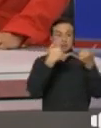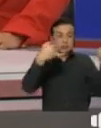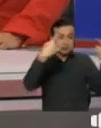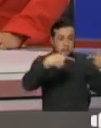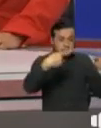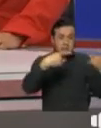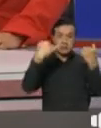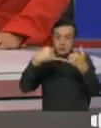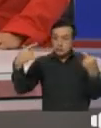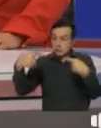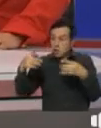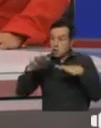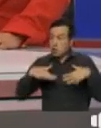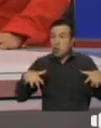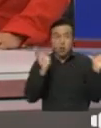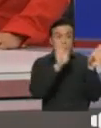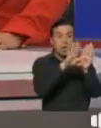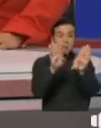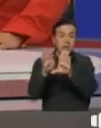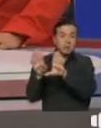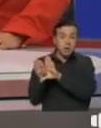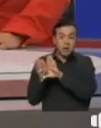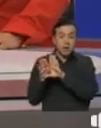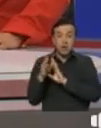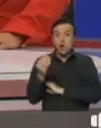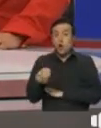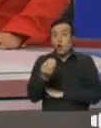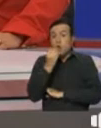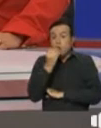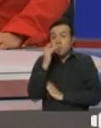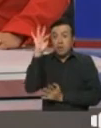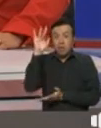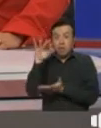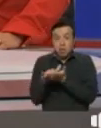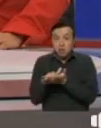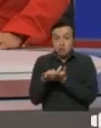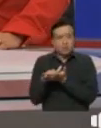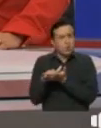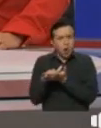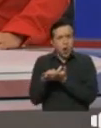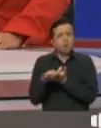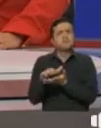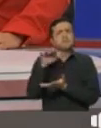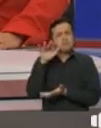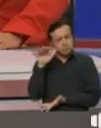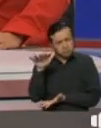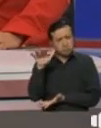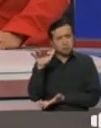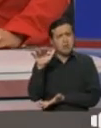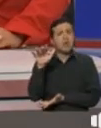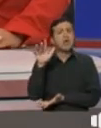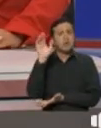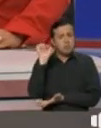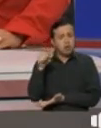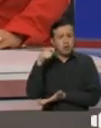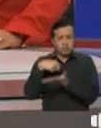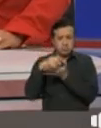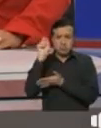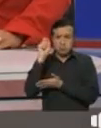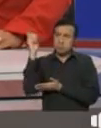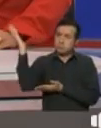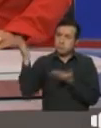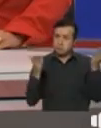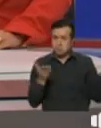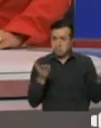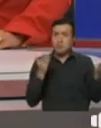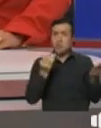fronteras? El sistema de producción y distribución de víveres se mantendrá operativo y si está autorizado, por lo cual